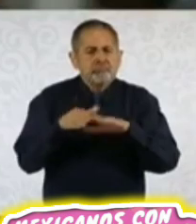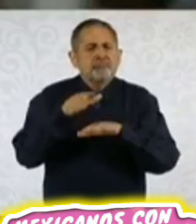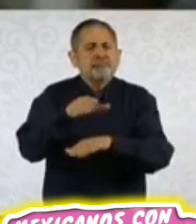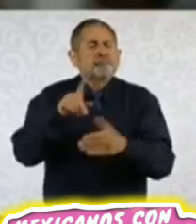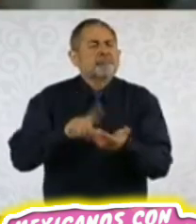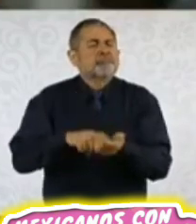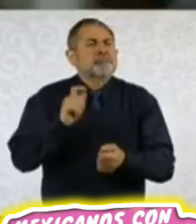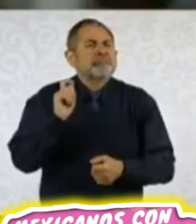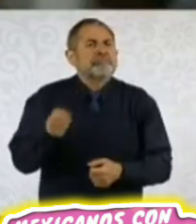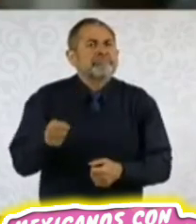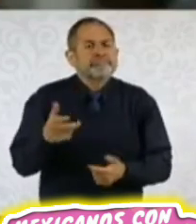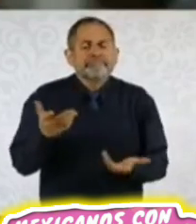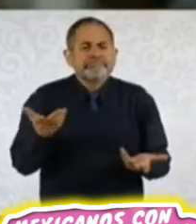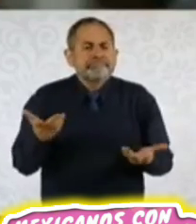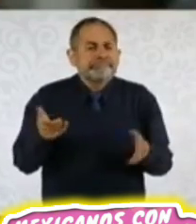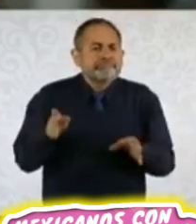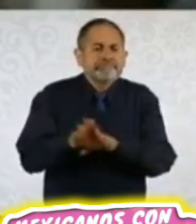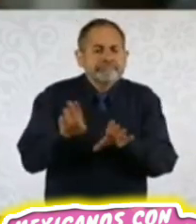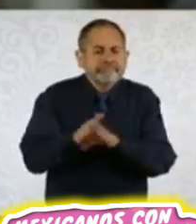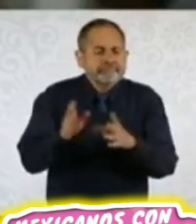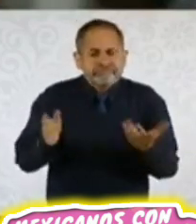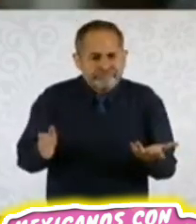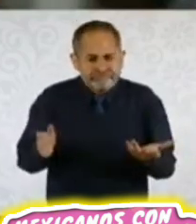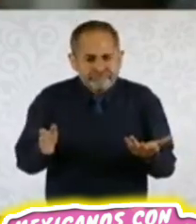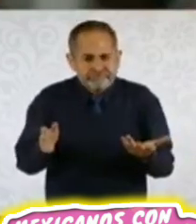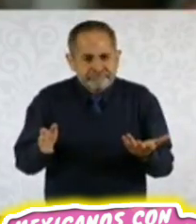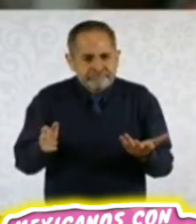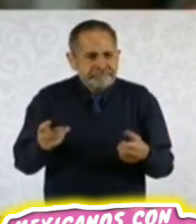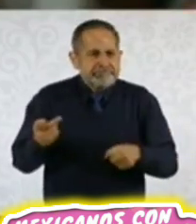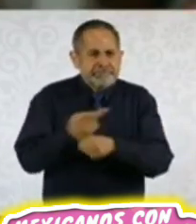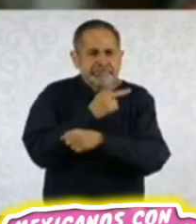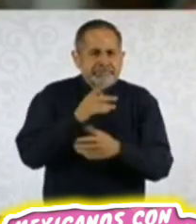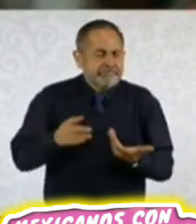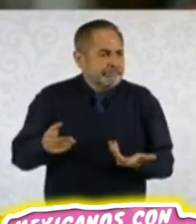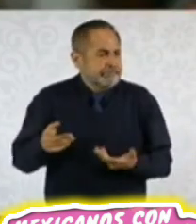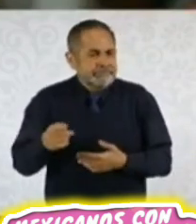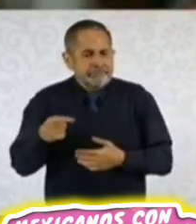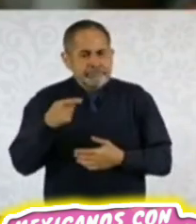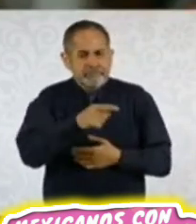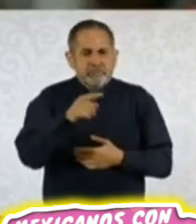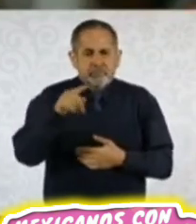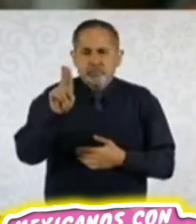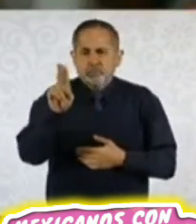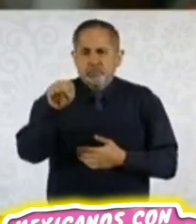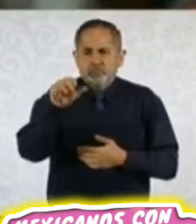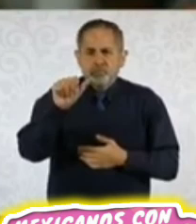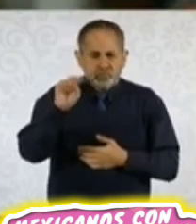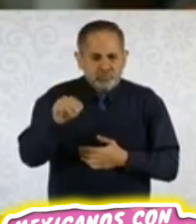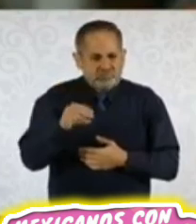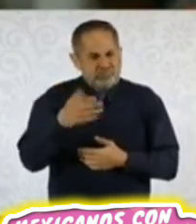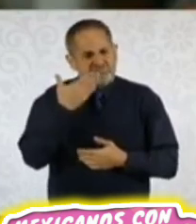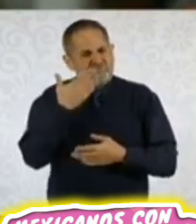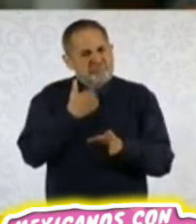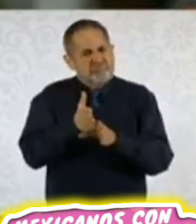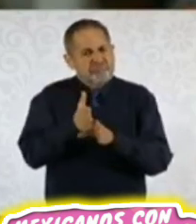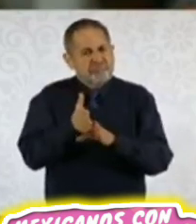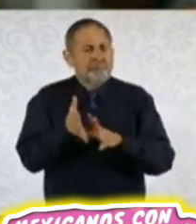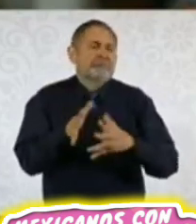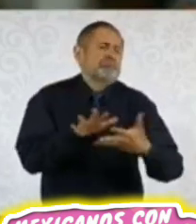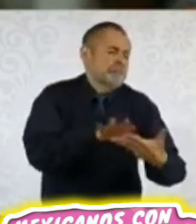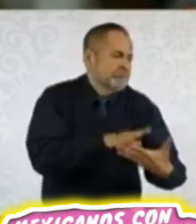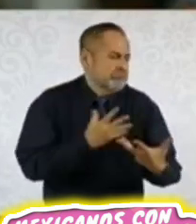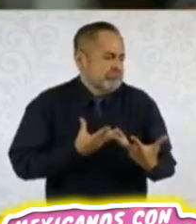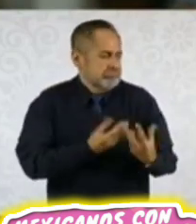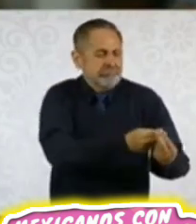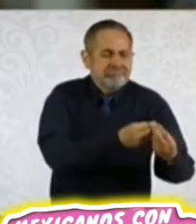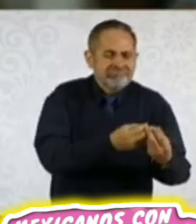de cómo podría haber sido que se derechizó la Universidad Autónoma de México, la Universidad Nacional.